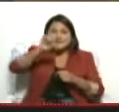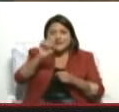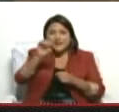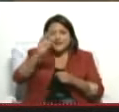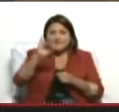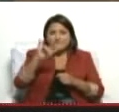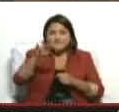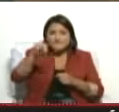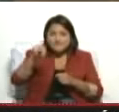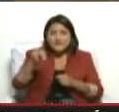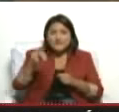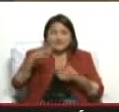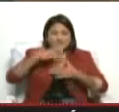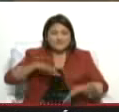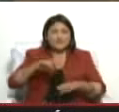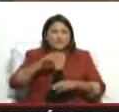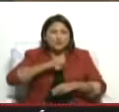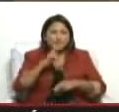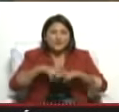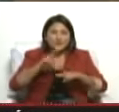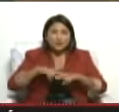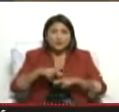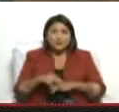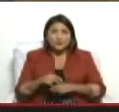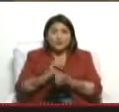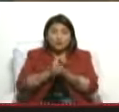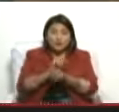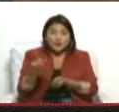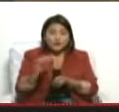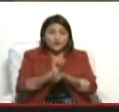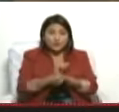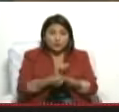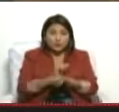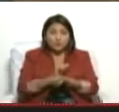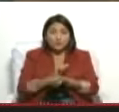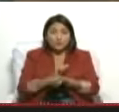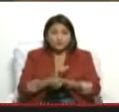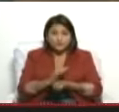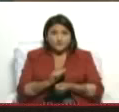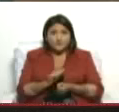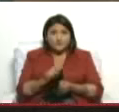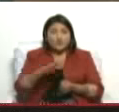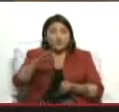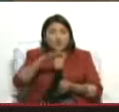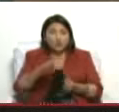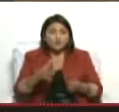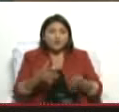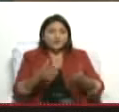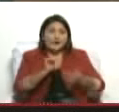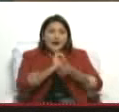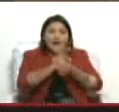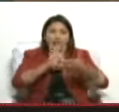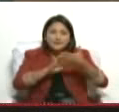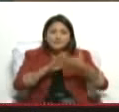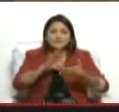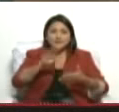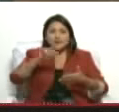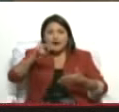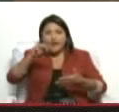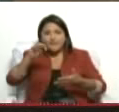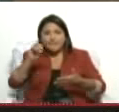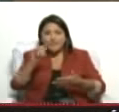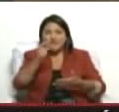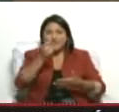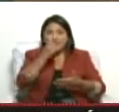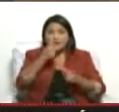detenido Fue capturado fue ingresado a la cárcel de ramo verde y de allí se fuga en el